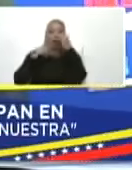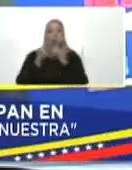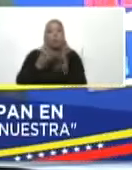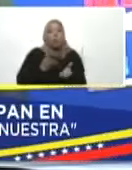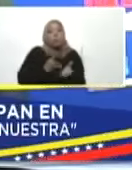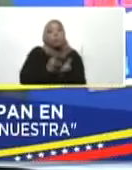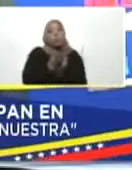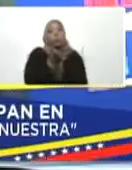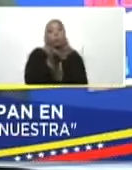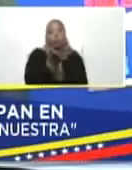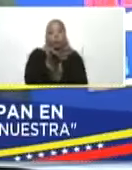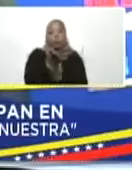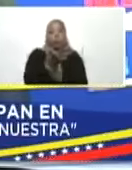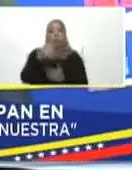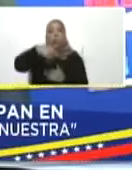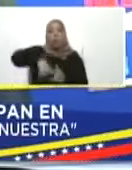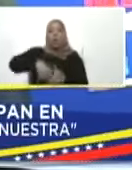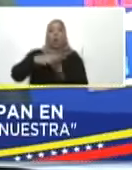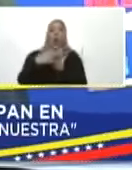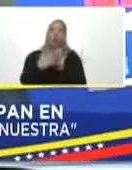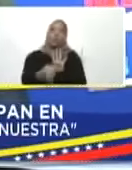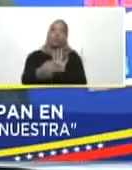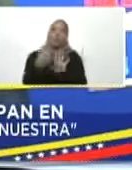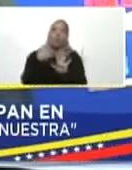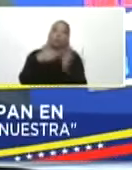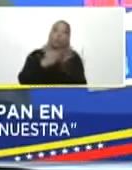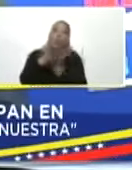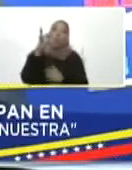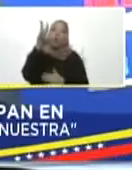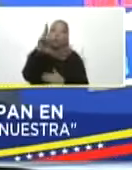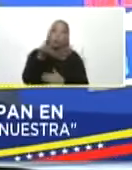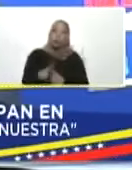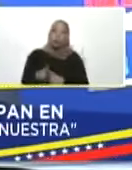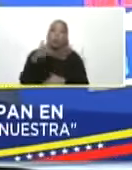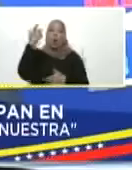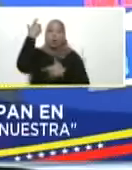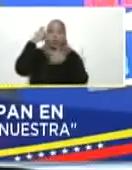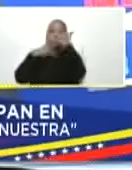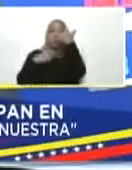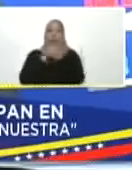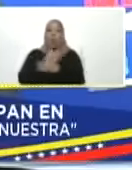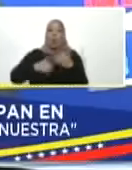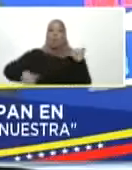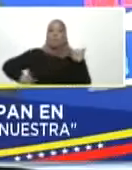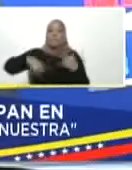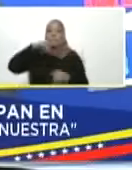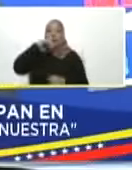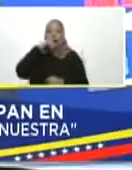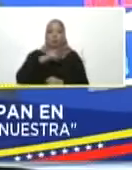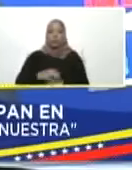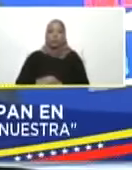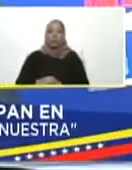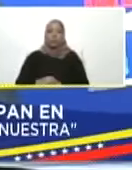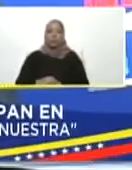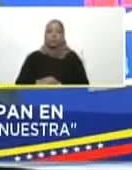lealtad y es un ejemplo de lealtad día a día a Hugo Chávez, el presidente Nicolás Maduro Moros.